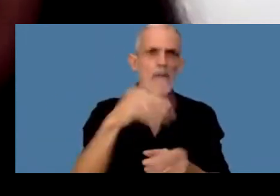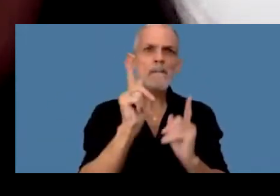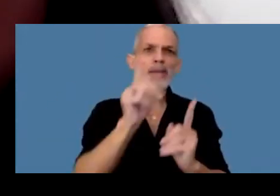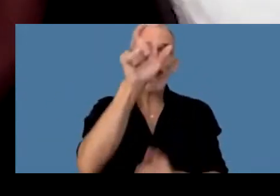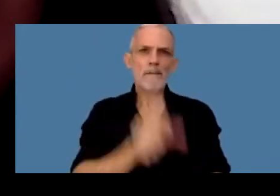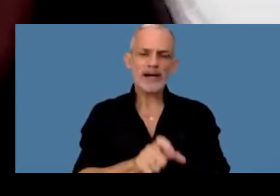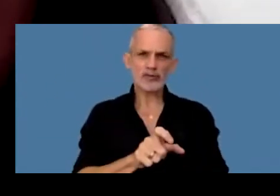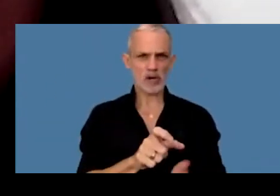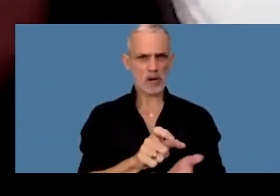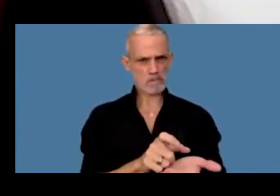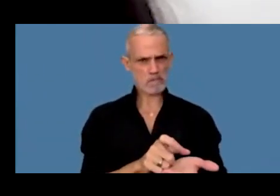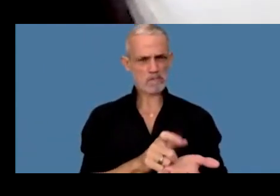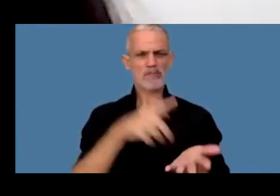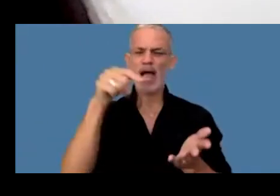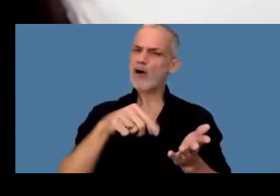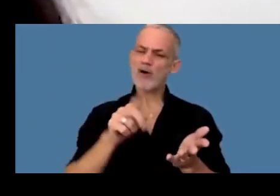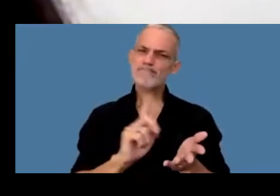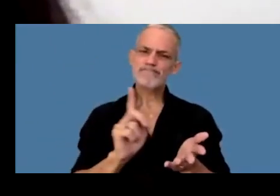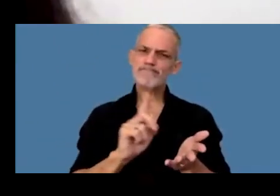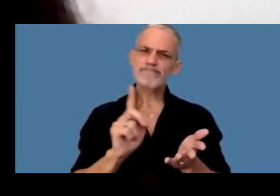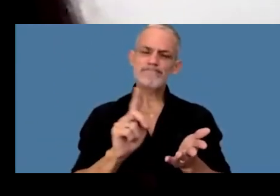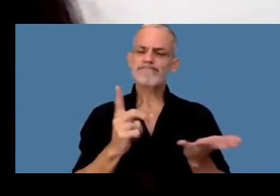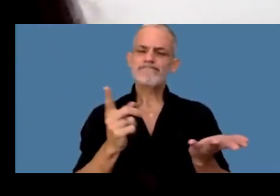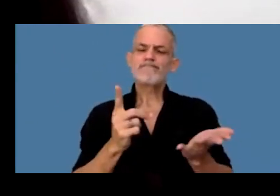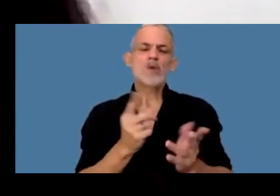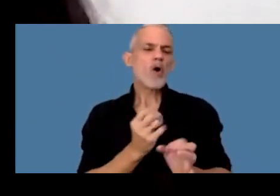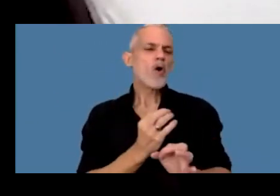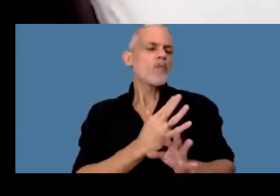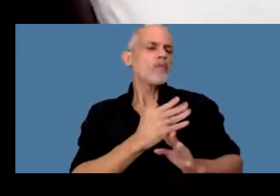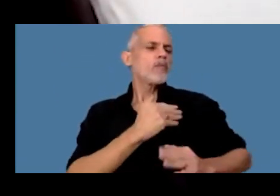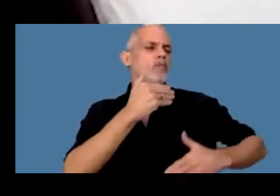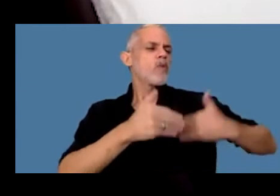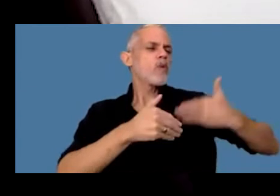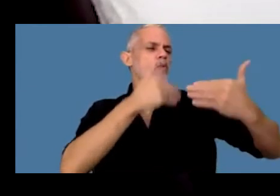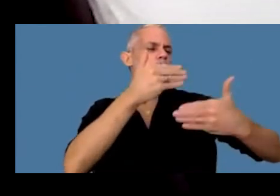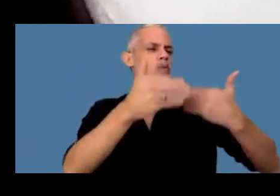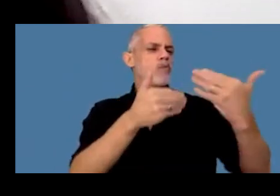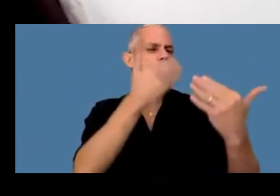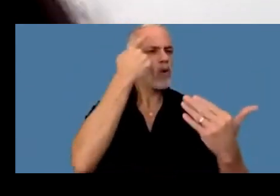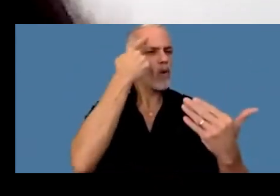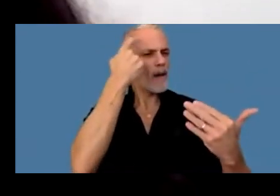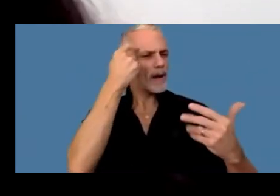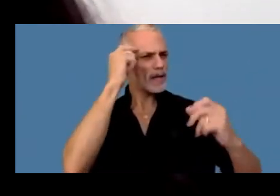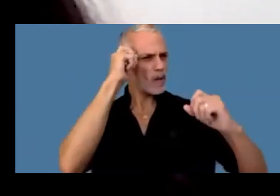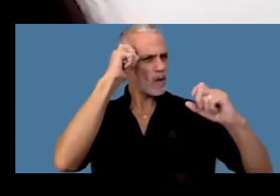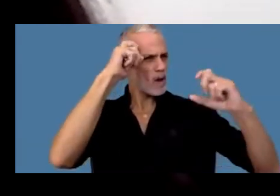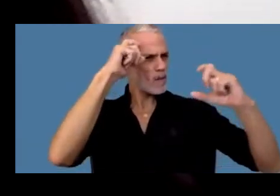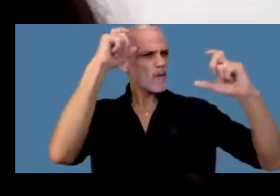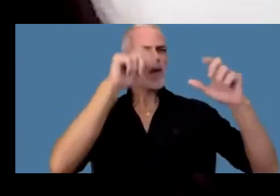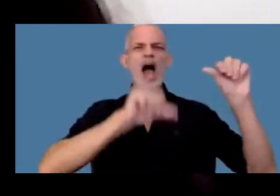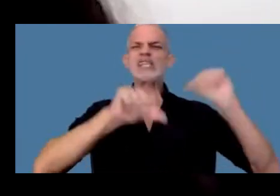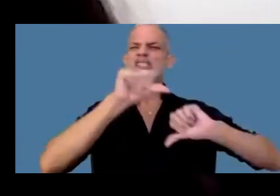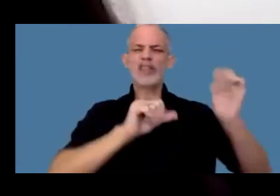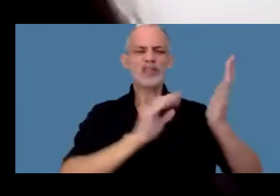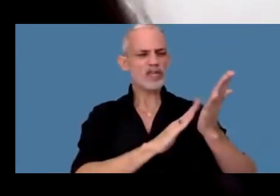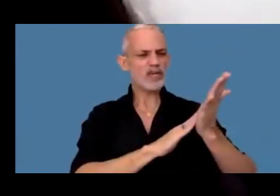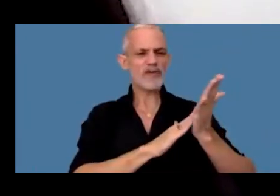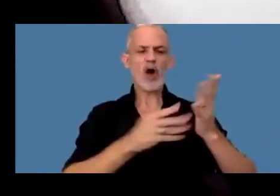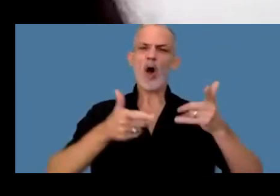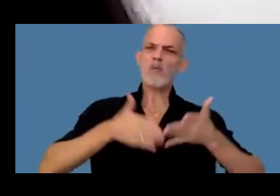gestante, con sus emociones, con lo vincular cercano, que para mí